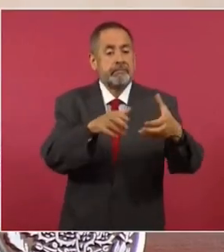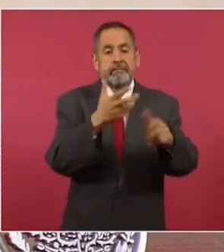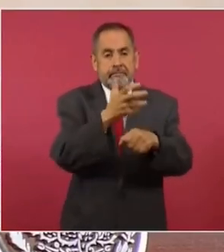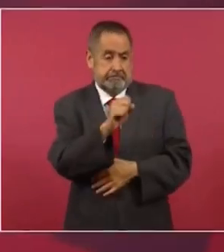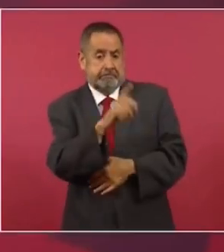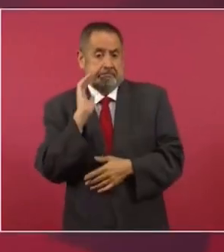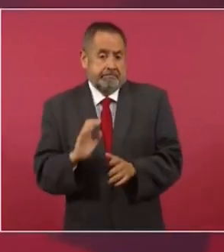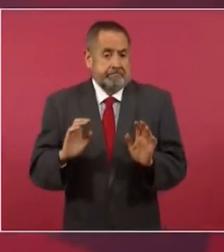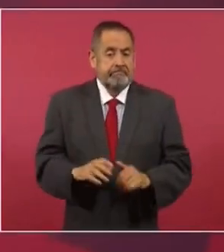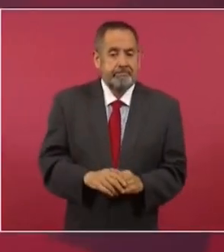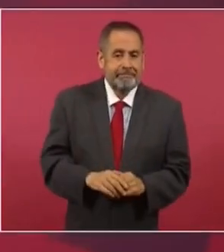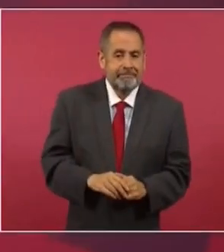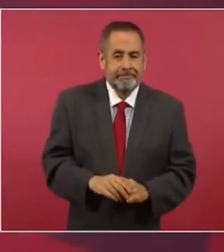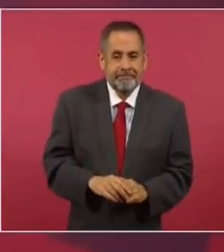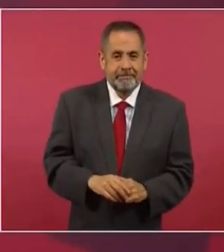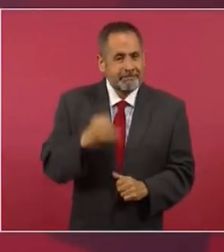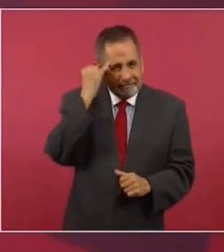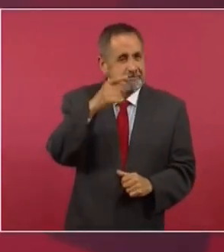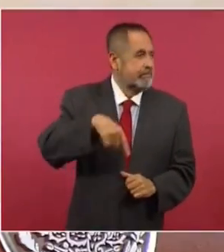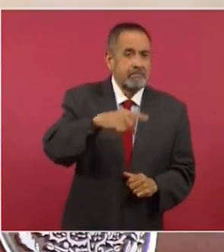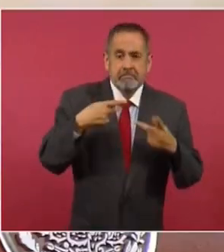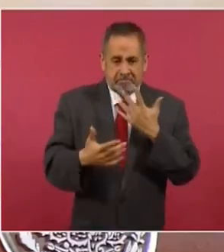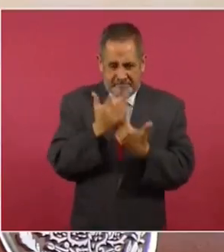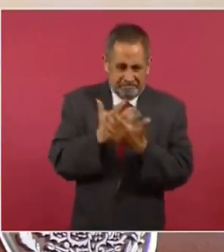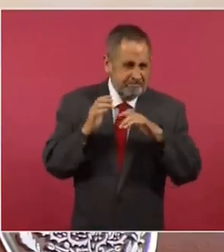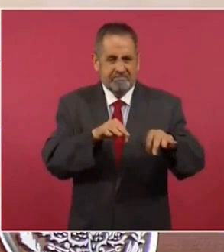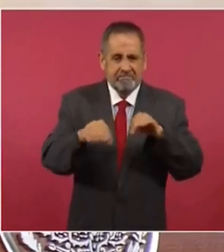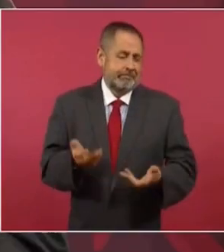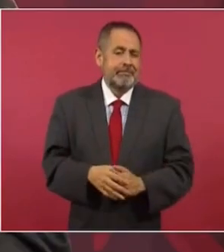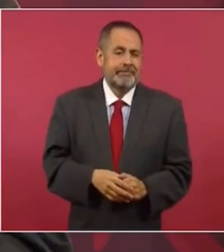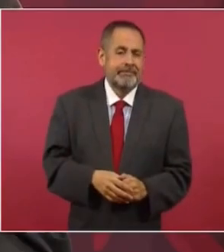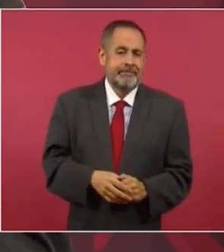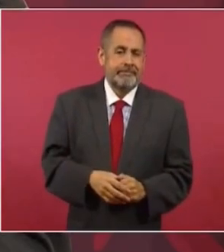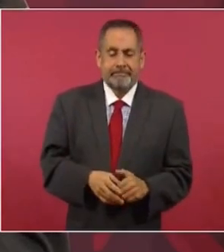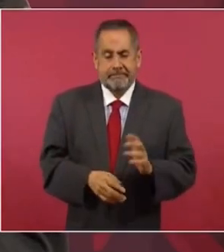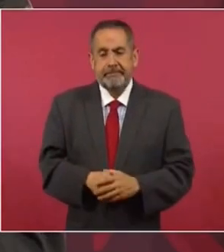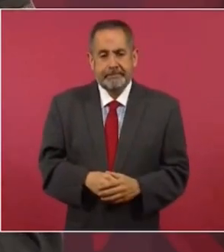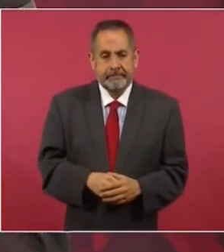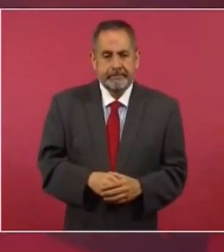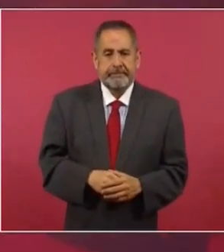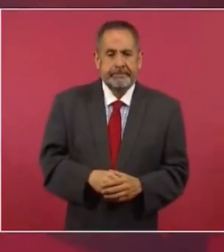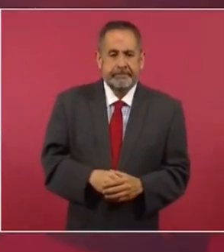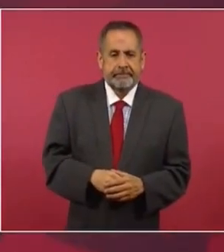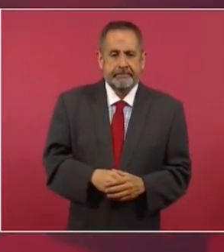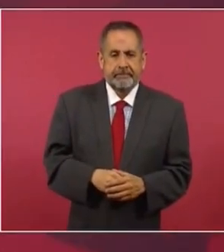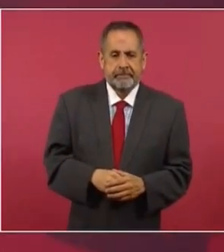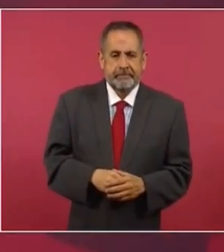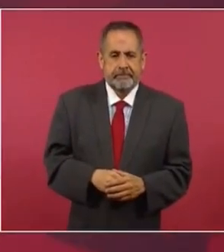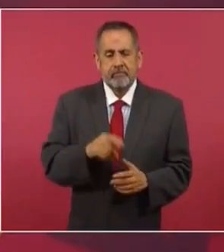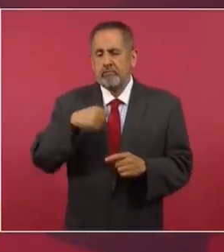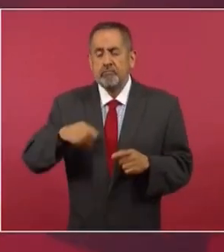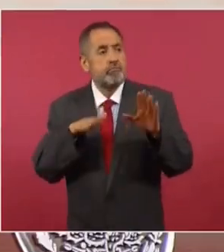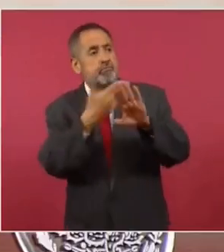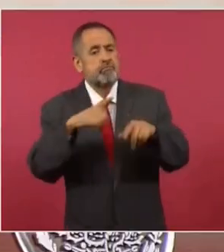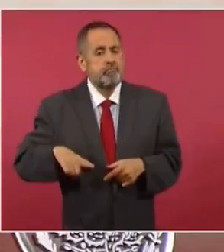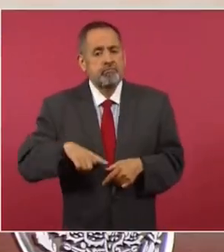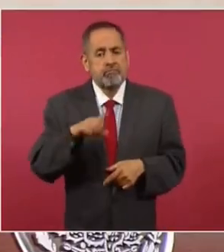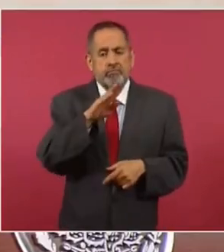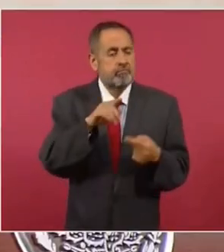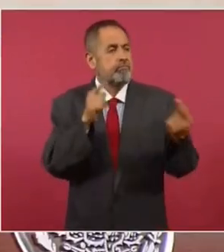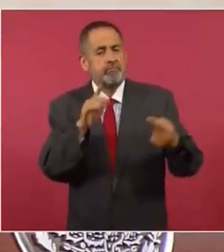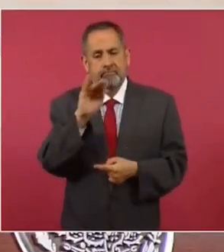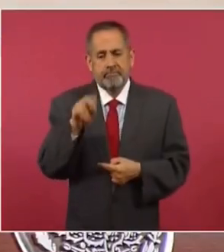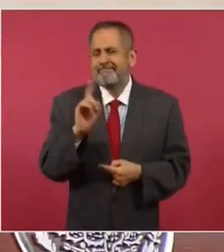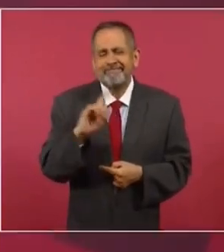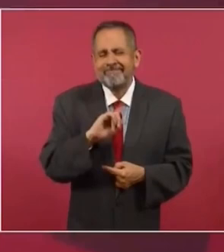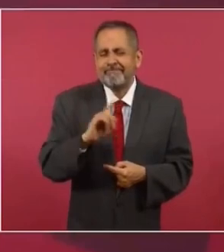estadounidense. Imagínense quedarse sin trabajadores. Entonces, no es con el gobierno que tenemos diferencias. Con el